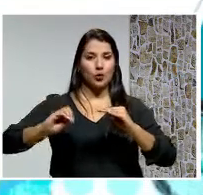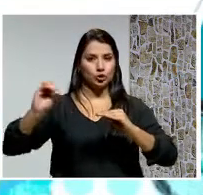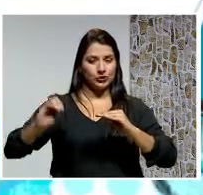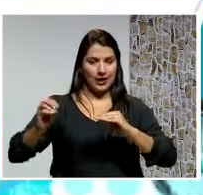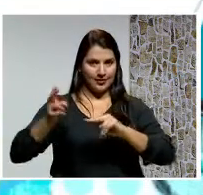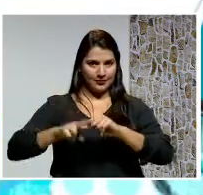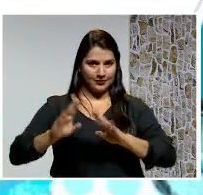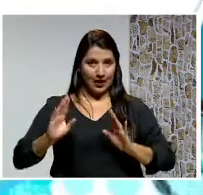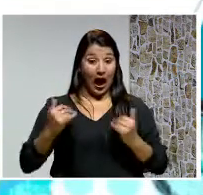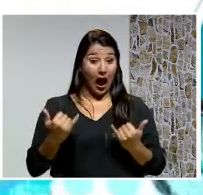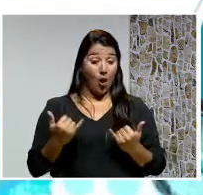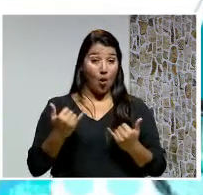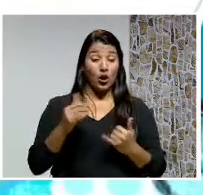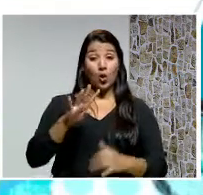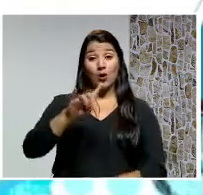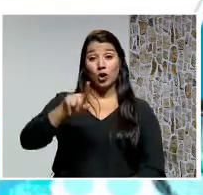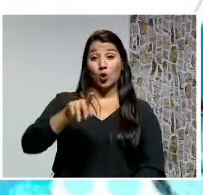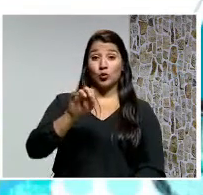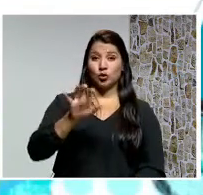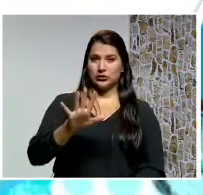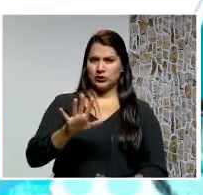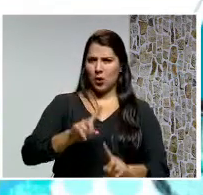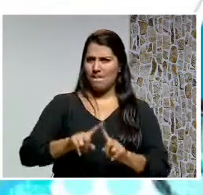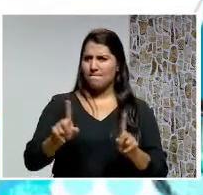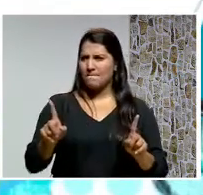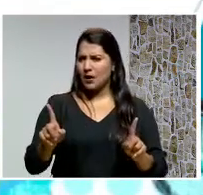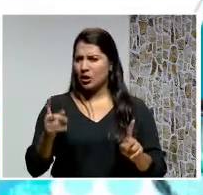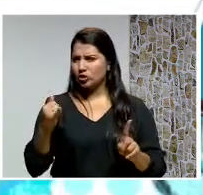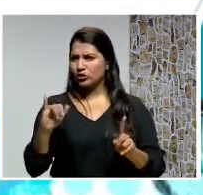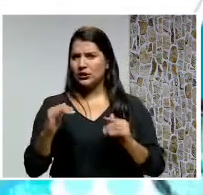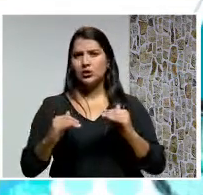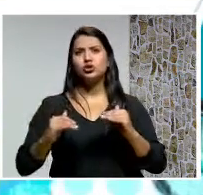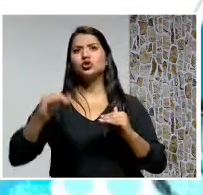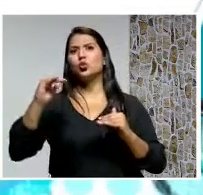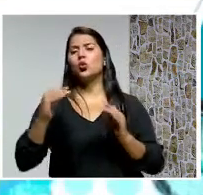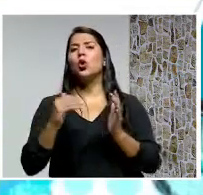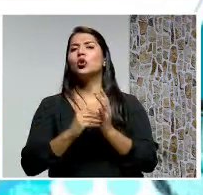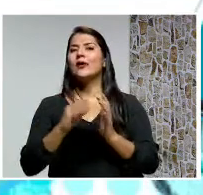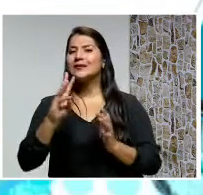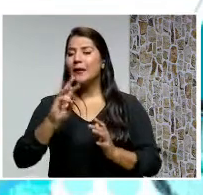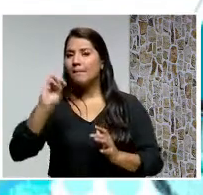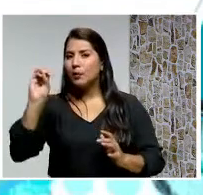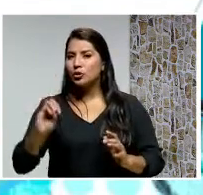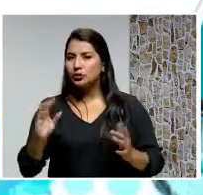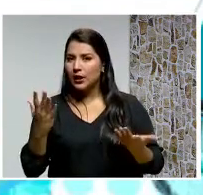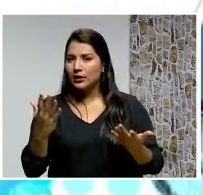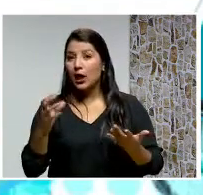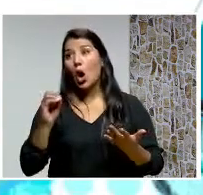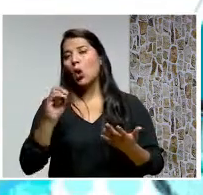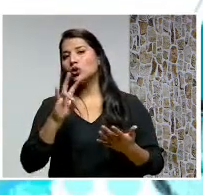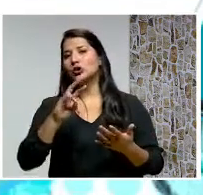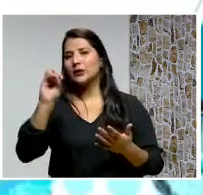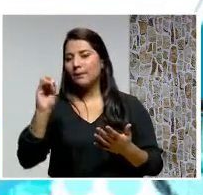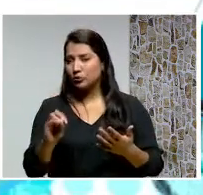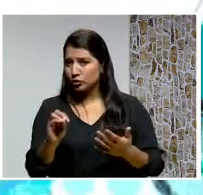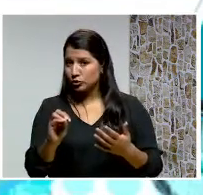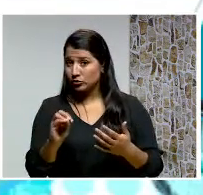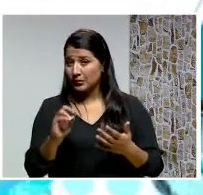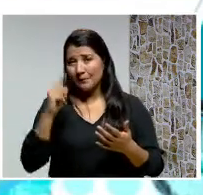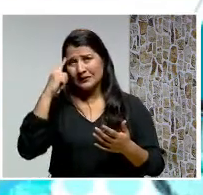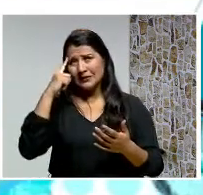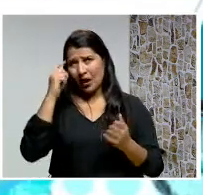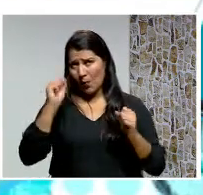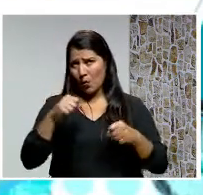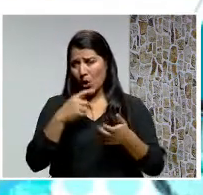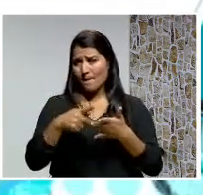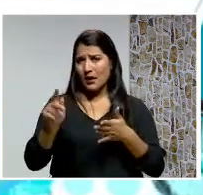4.95, pero ¿cuál capacidad tendría ese hogar si la tasa de interés se vuelve a incrementar un punto porcentual o dos puntos porcentuales? Eso es lo que tienen que